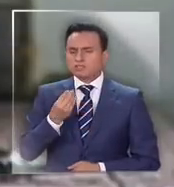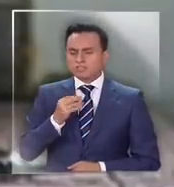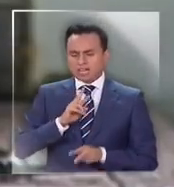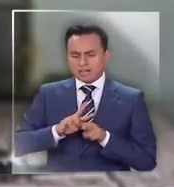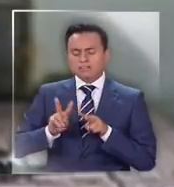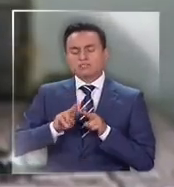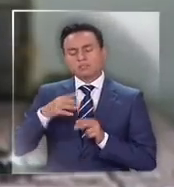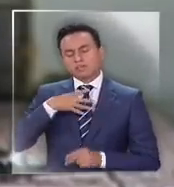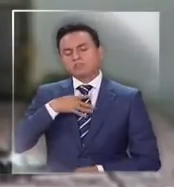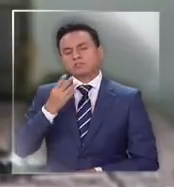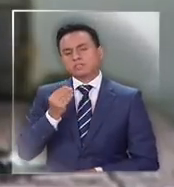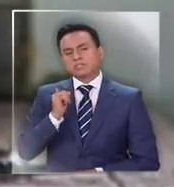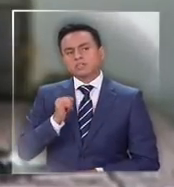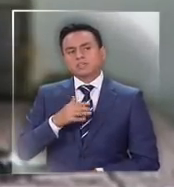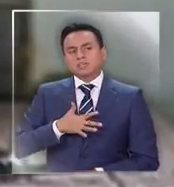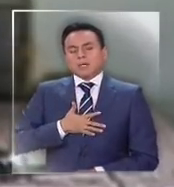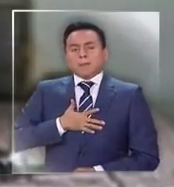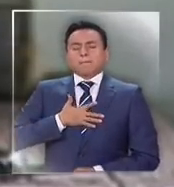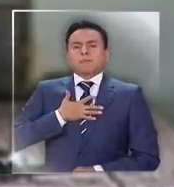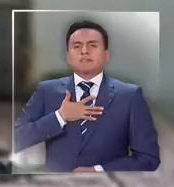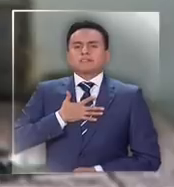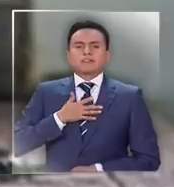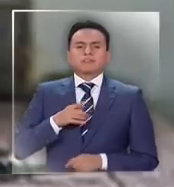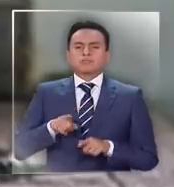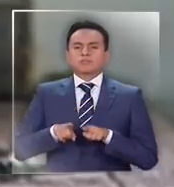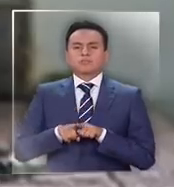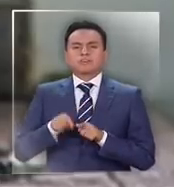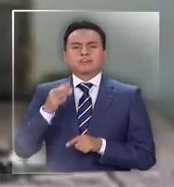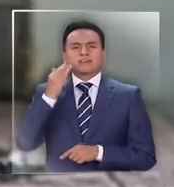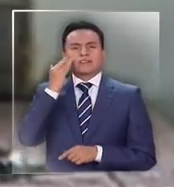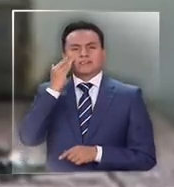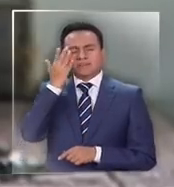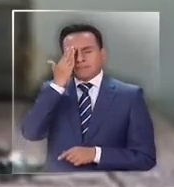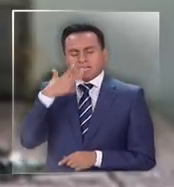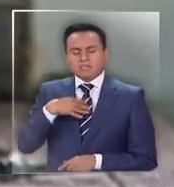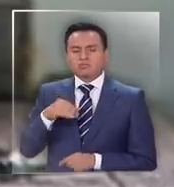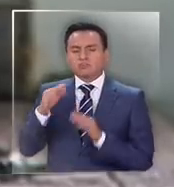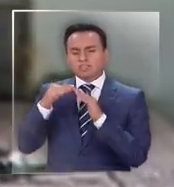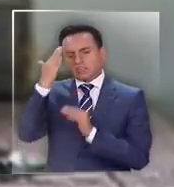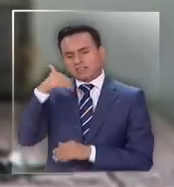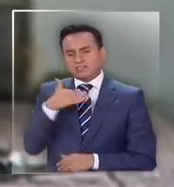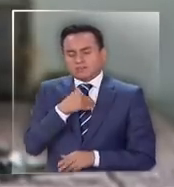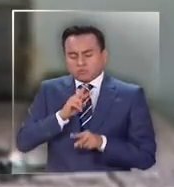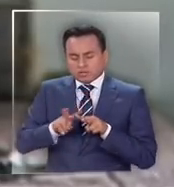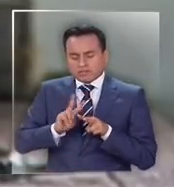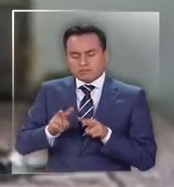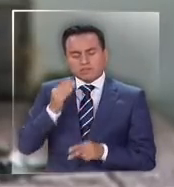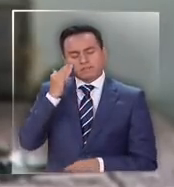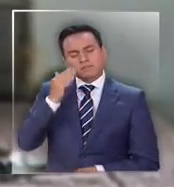estoy haciendo y me siento casi como un mal hijo de la iglesia por hacerlo.